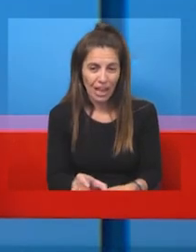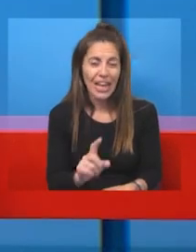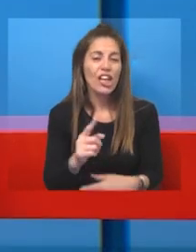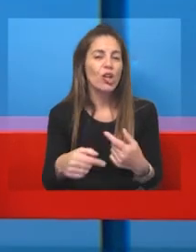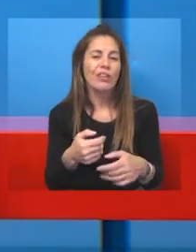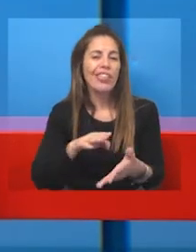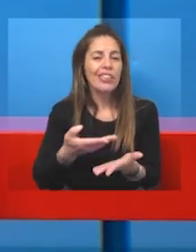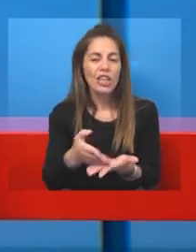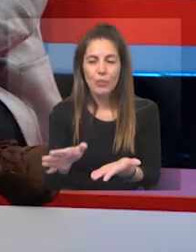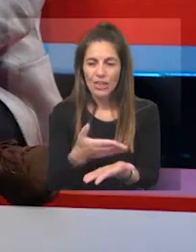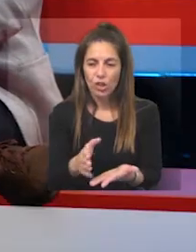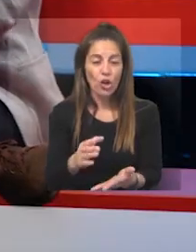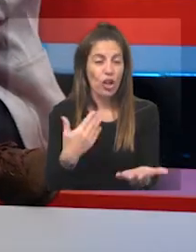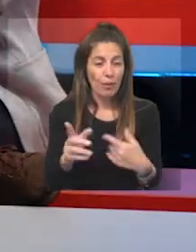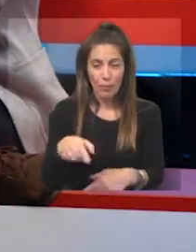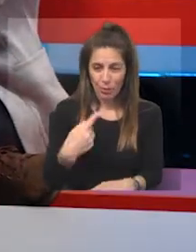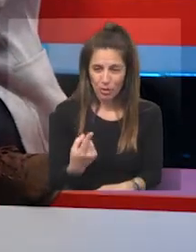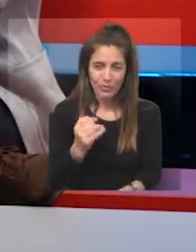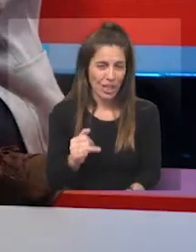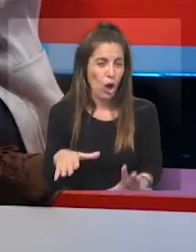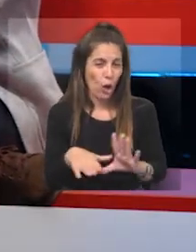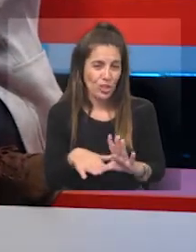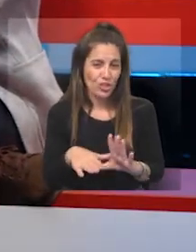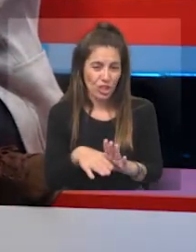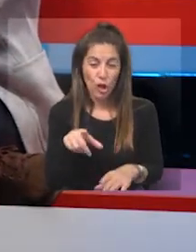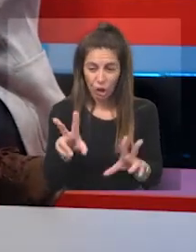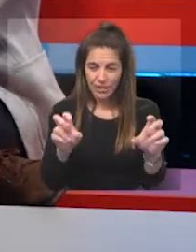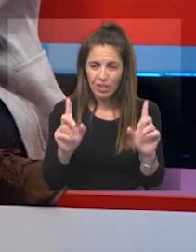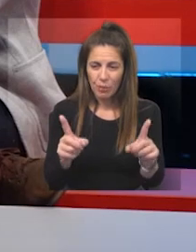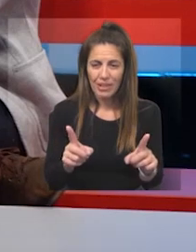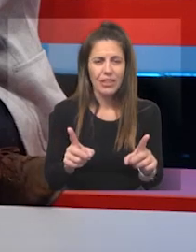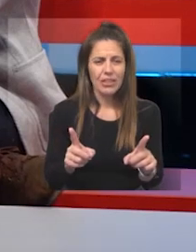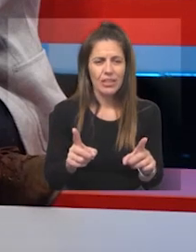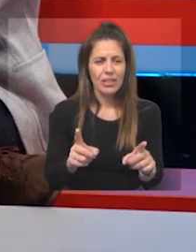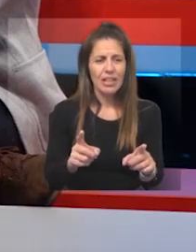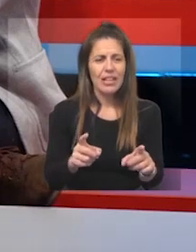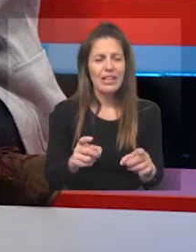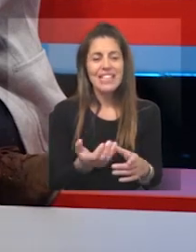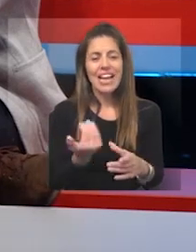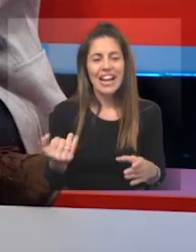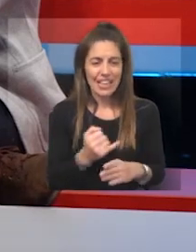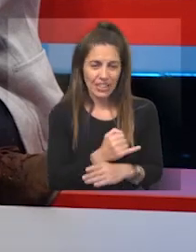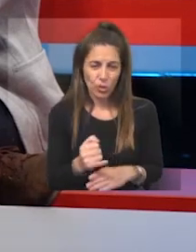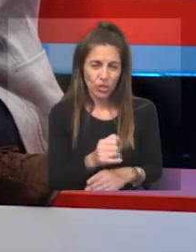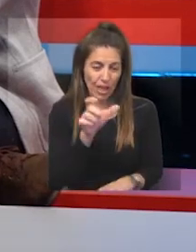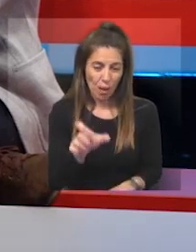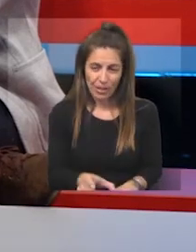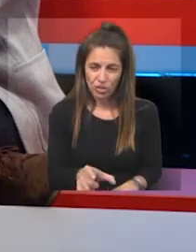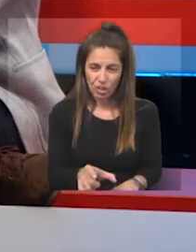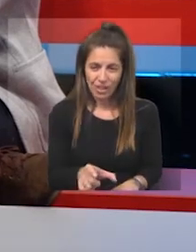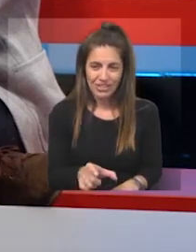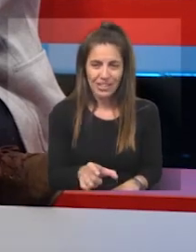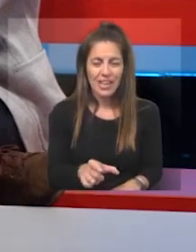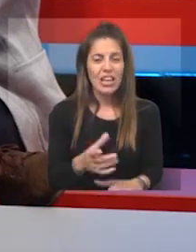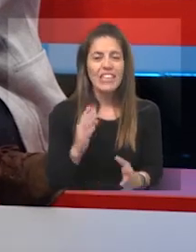discriminando la habamos la que viene te parece coincido coincido con ese tema La institucionalización de de personas que que